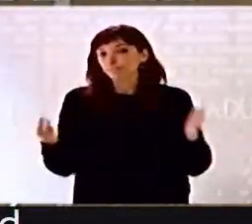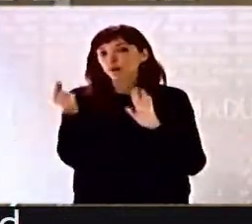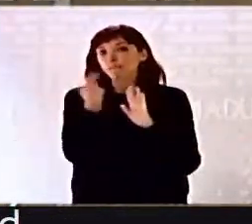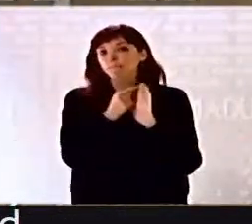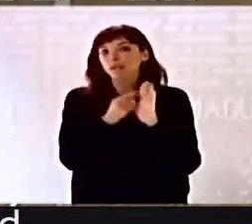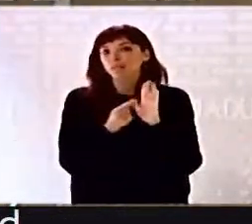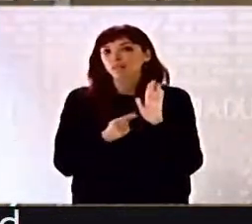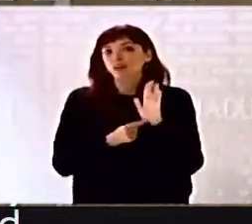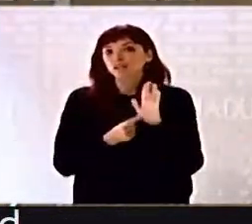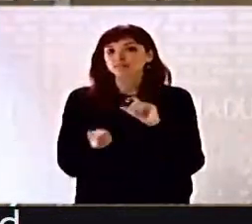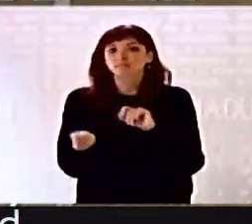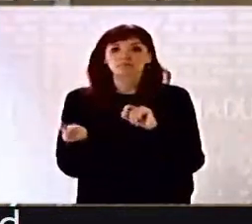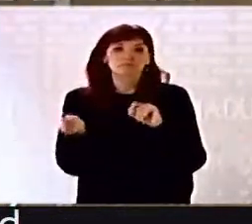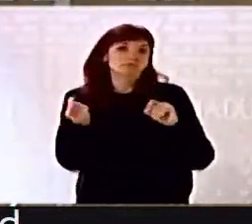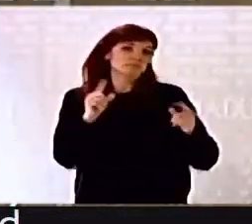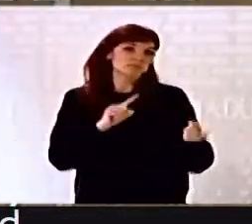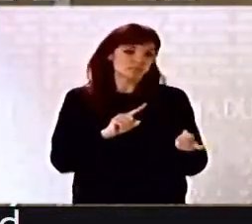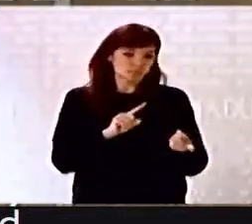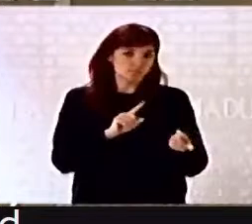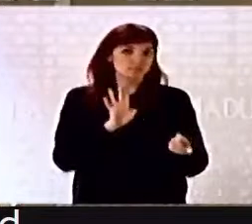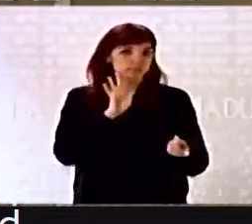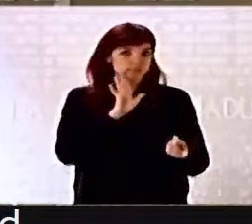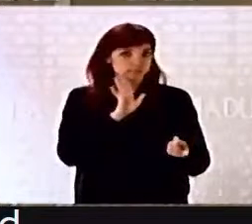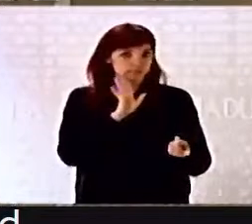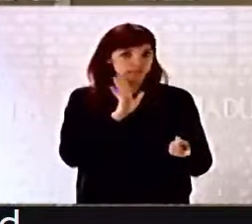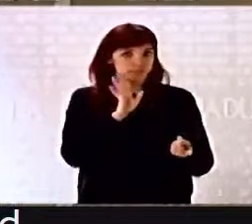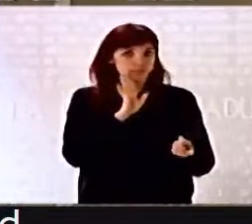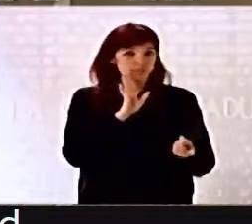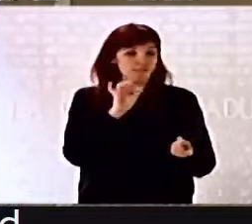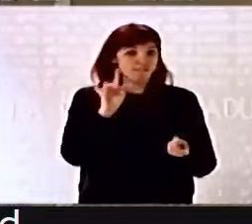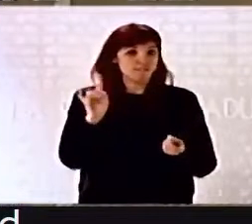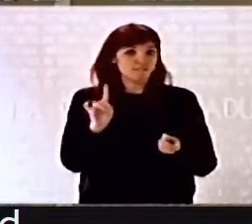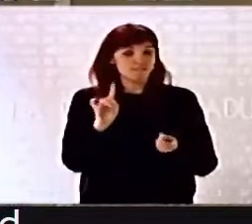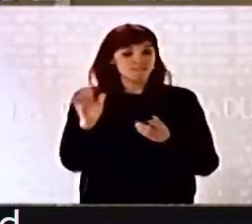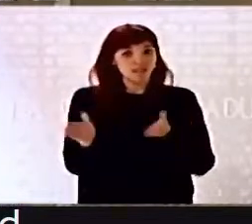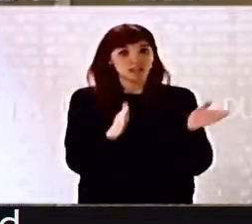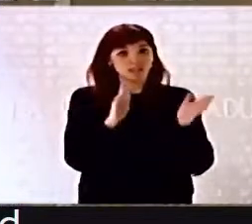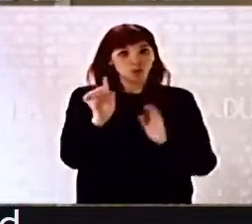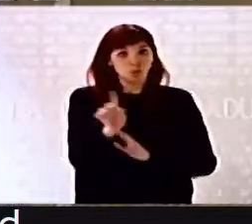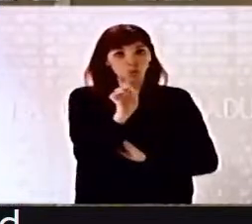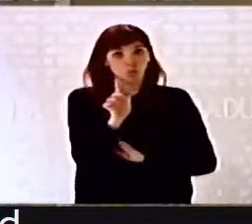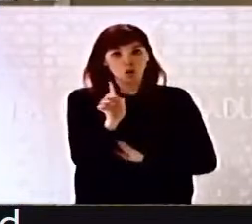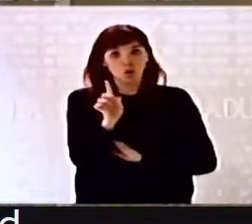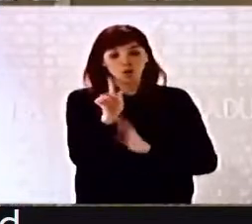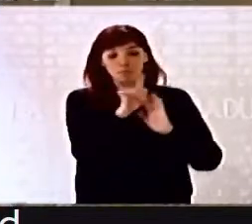medidas similares a lo que fue la fase 1,